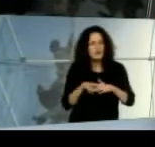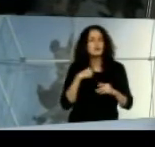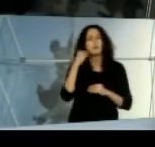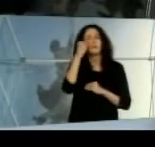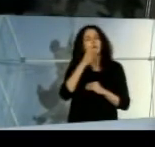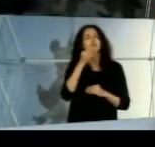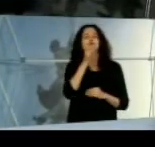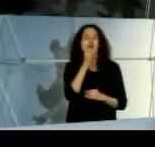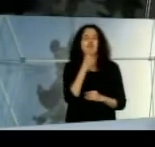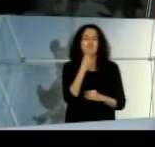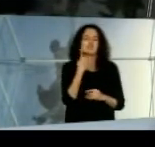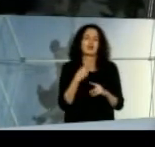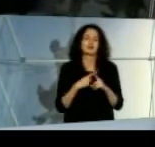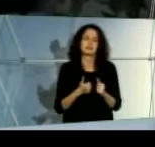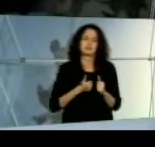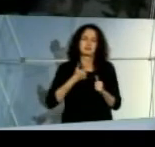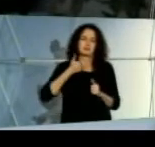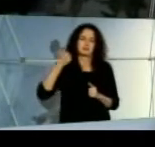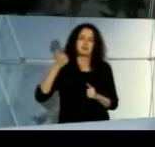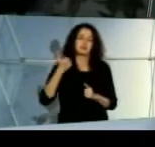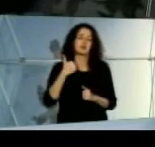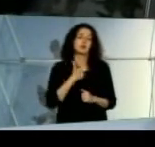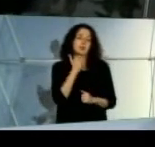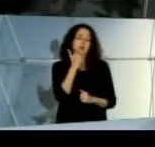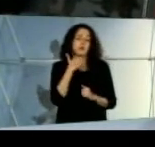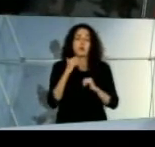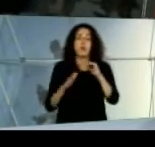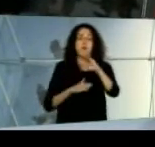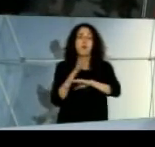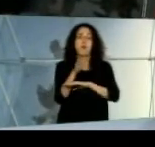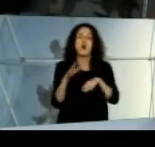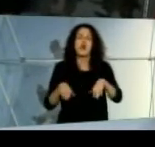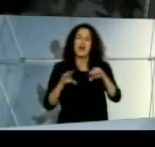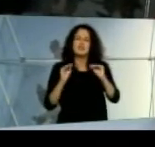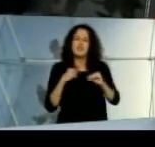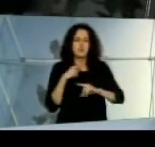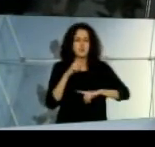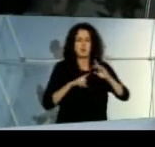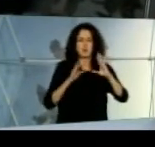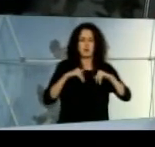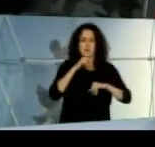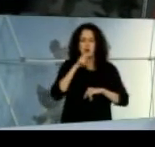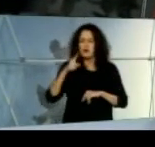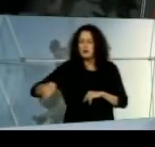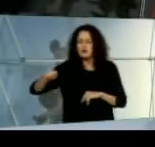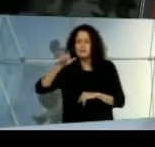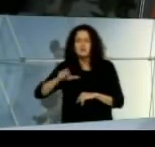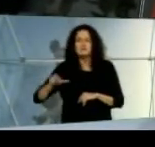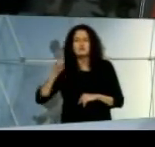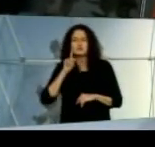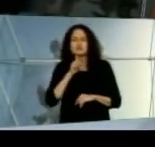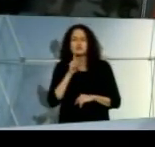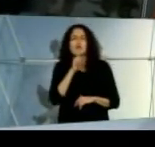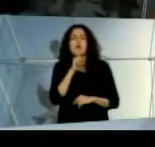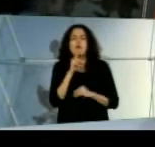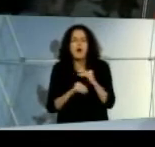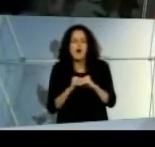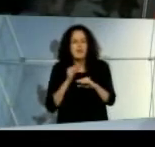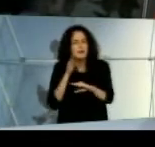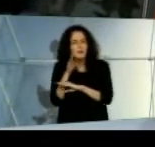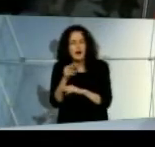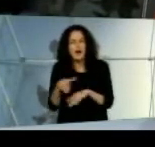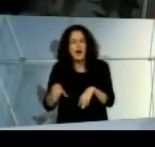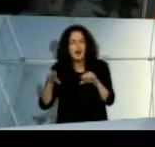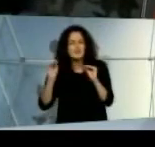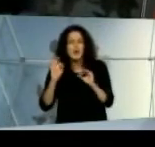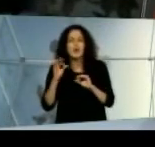a un culto religioso, yo me voy a la catedral sin ningún problema. ¿Y ellos cómo lo hacen? Ir a un juzgado, por ejemplo, tenemos